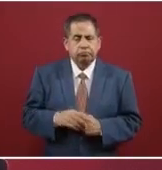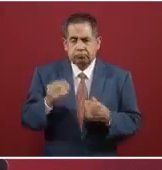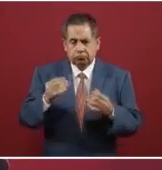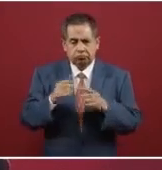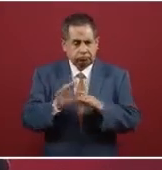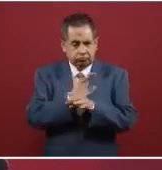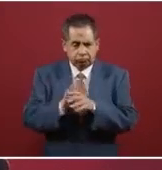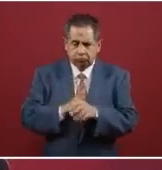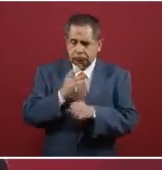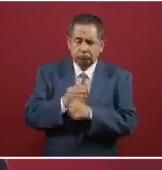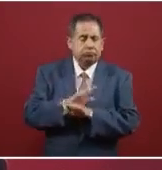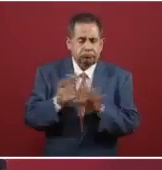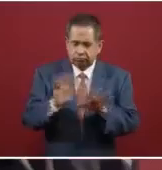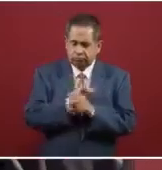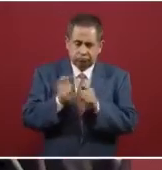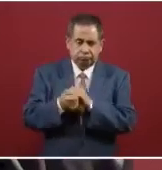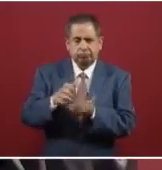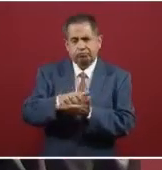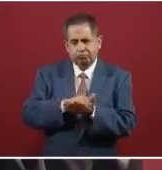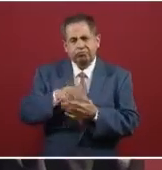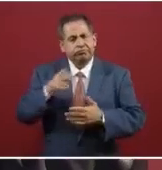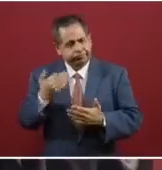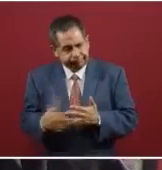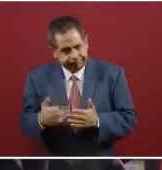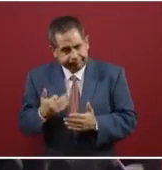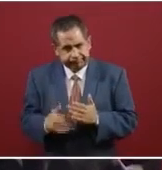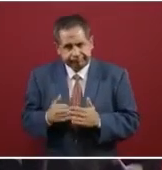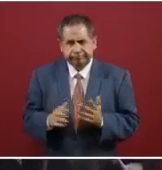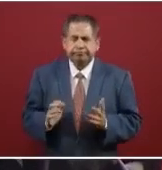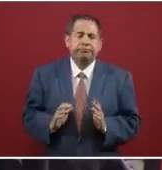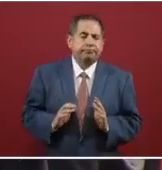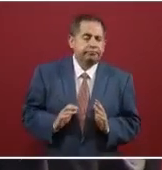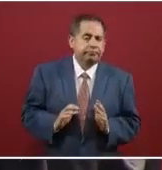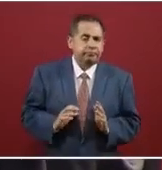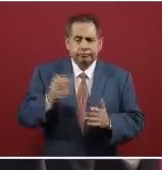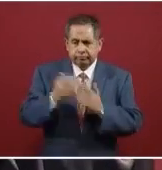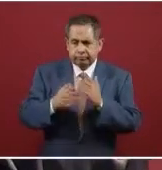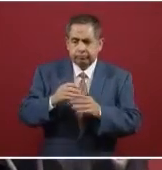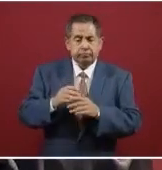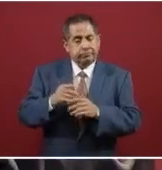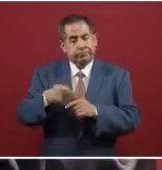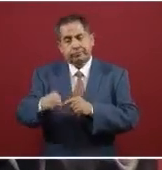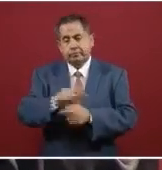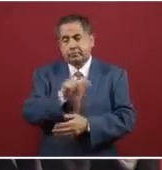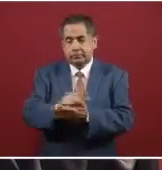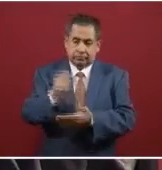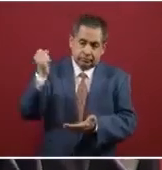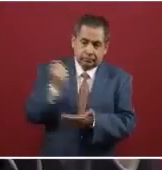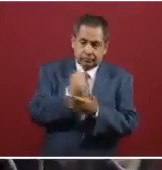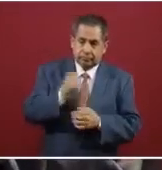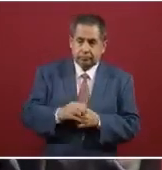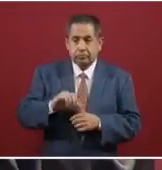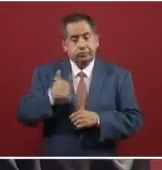muchas medidas de austeridad, pero falta que se apruebe la ley porque